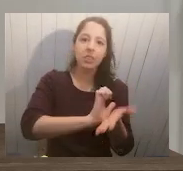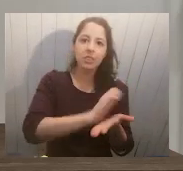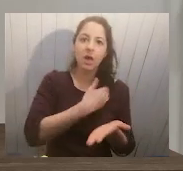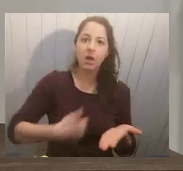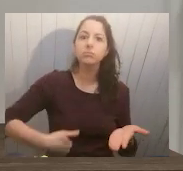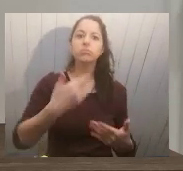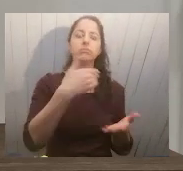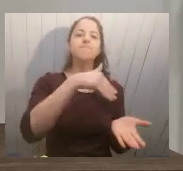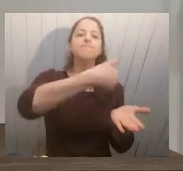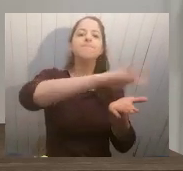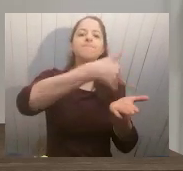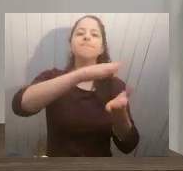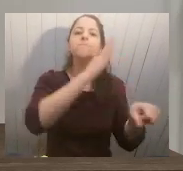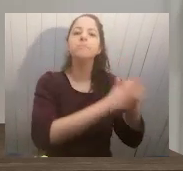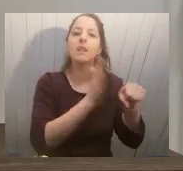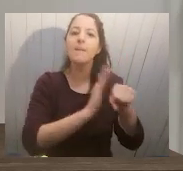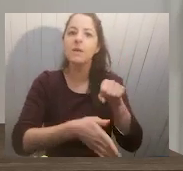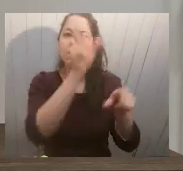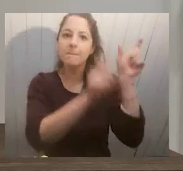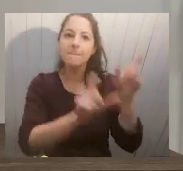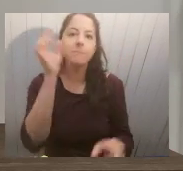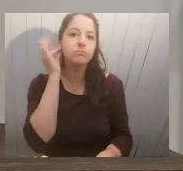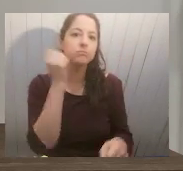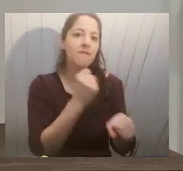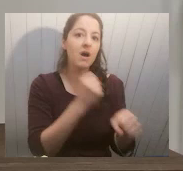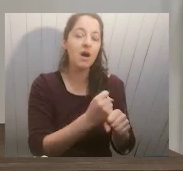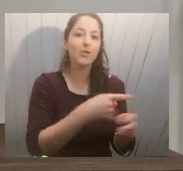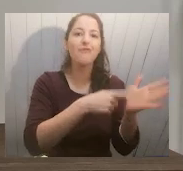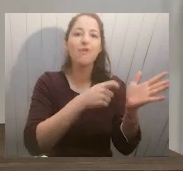otro a trabajadoras a honorarios sin ninguna protección social.